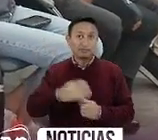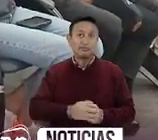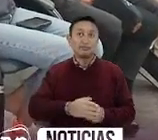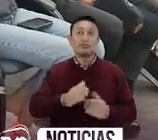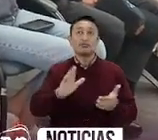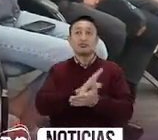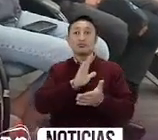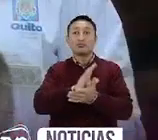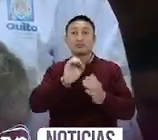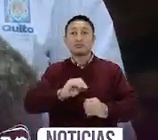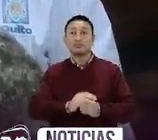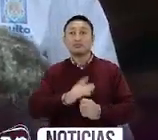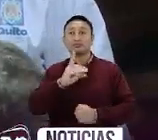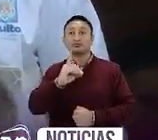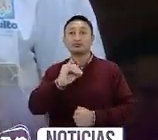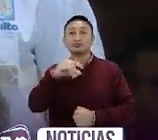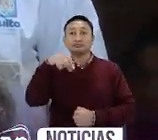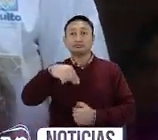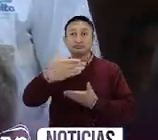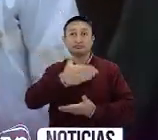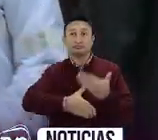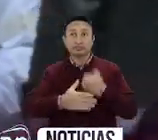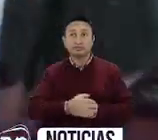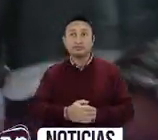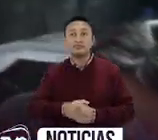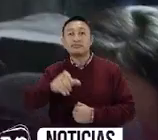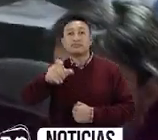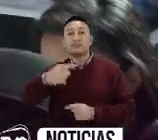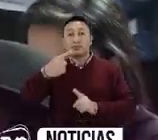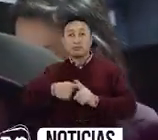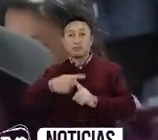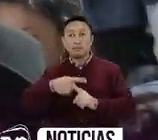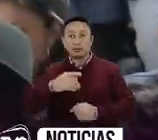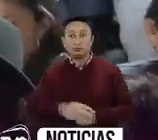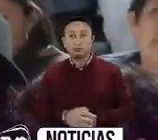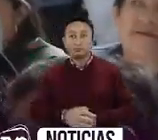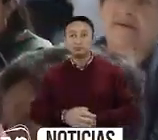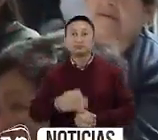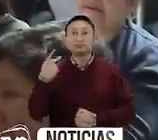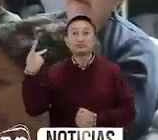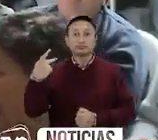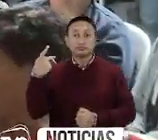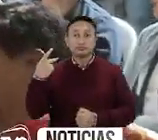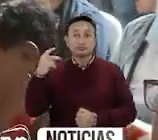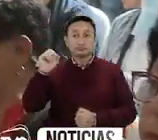educativas, CDIs, comerciantes y trabajadores de mercados, trabajadoras sexuales,